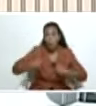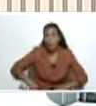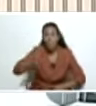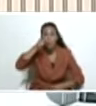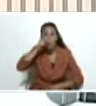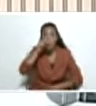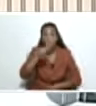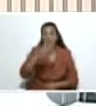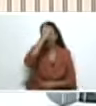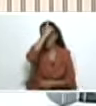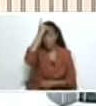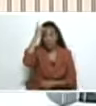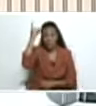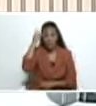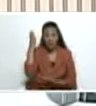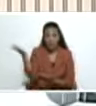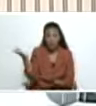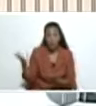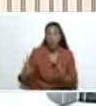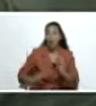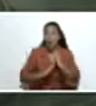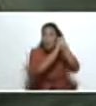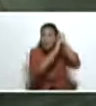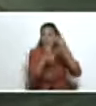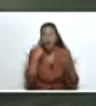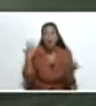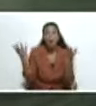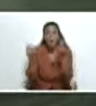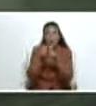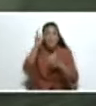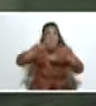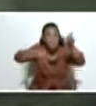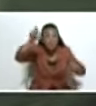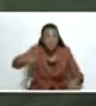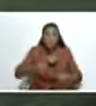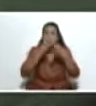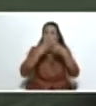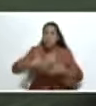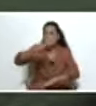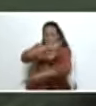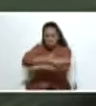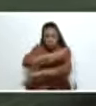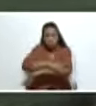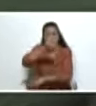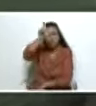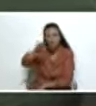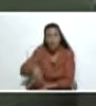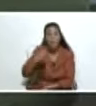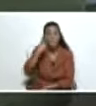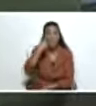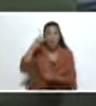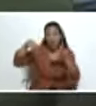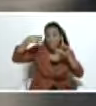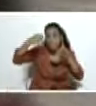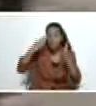puentes, Diosdado Cabello Rondón, acompañado de gente bien buena. Vamos a ver primero el